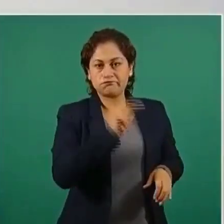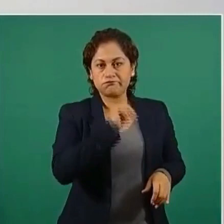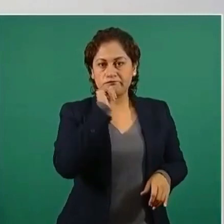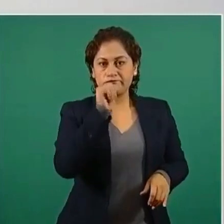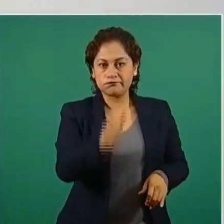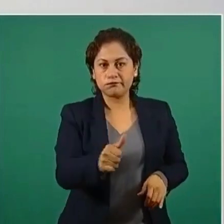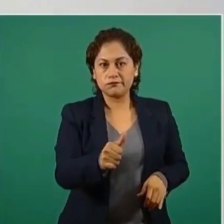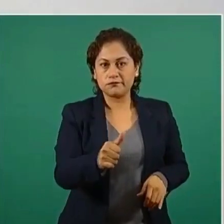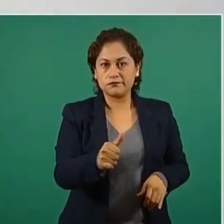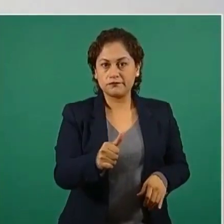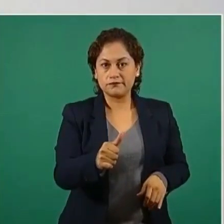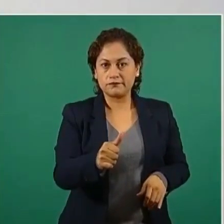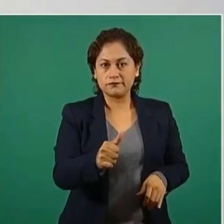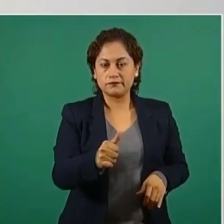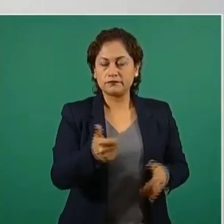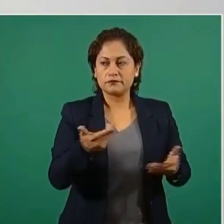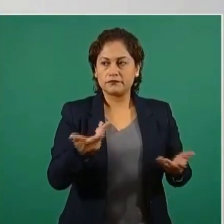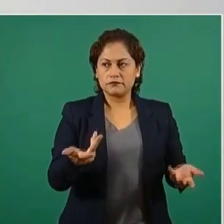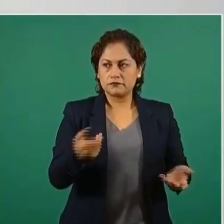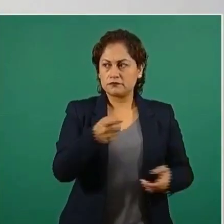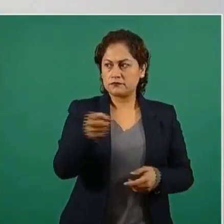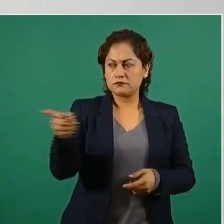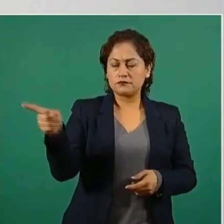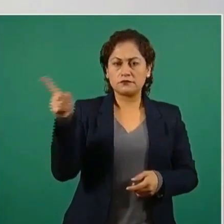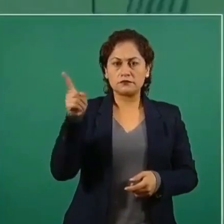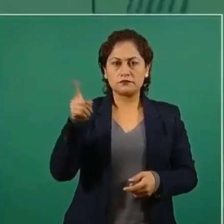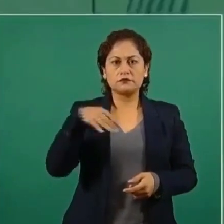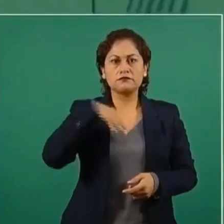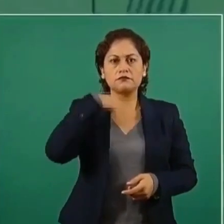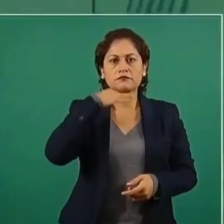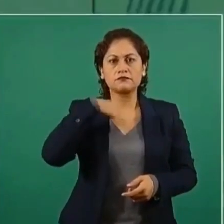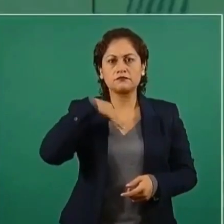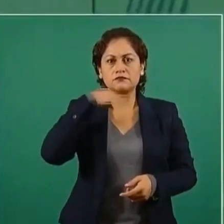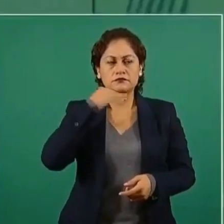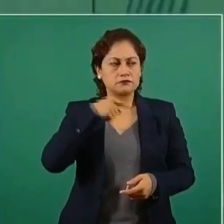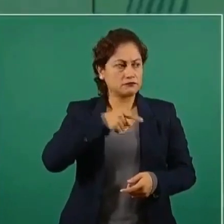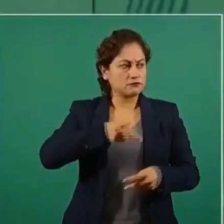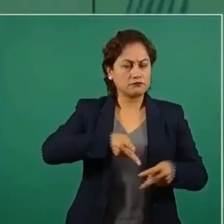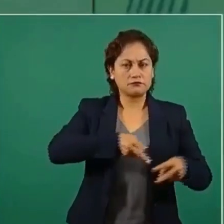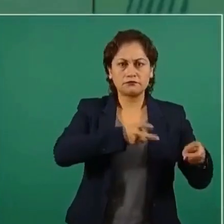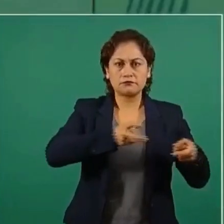gritara: nos están robando, están saqueando.